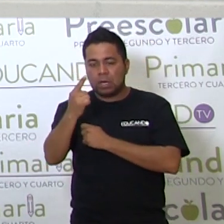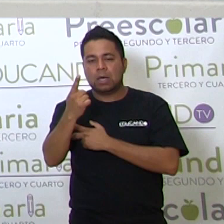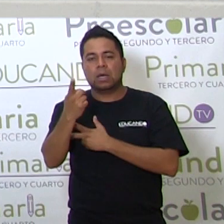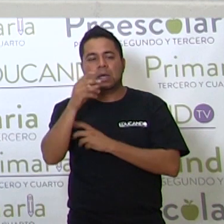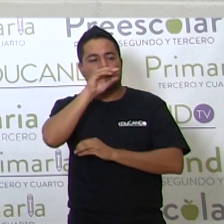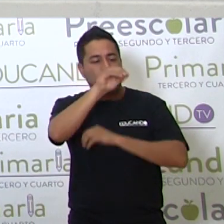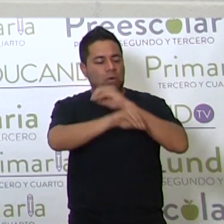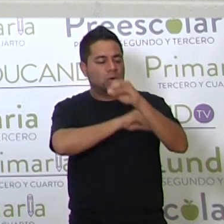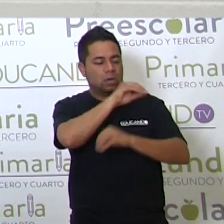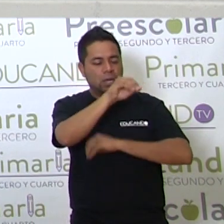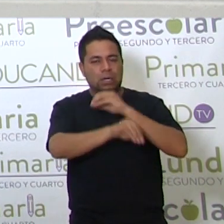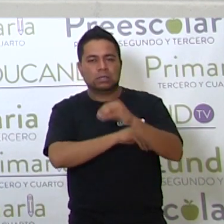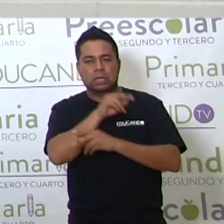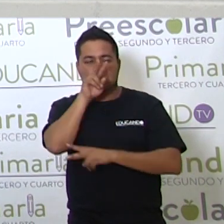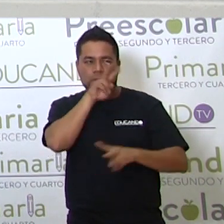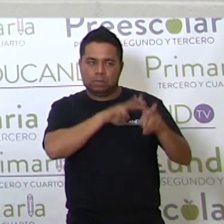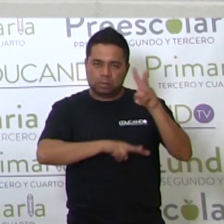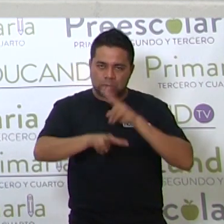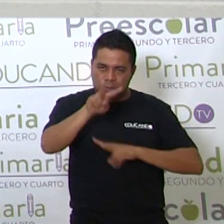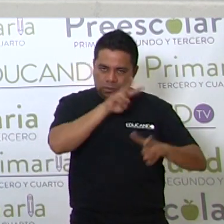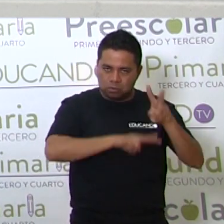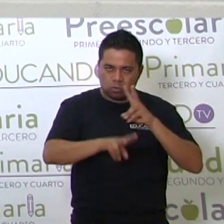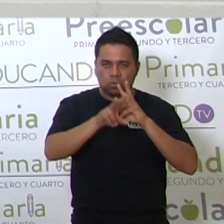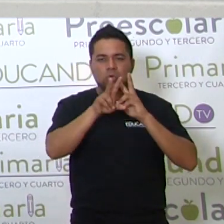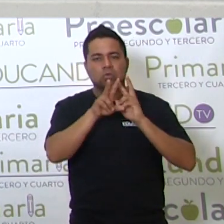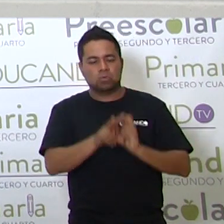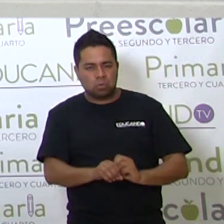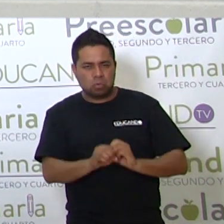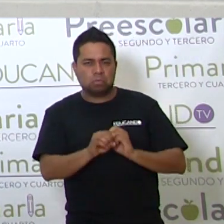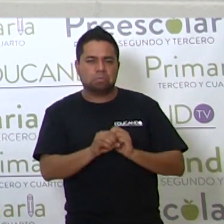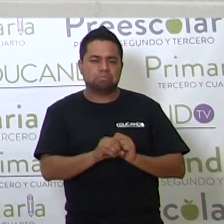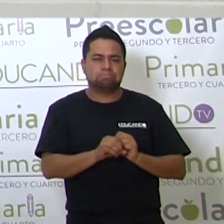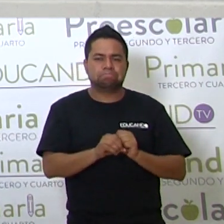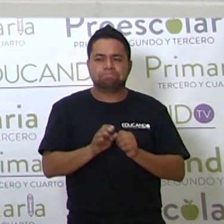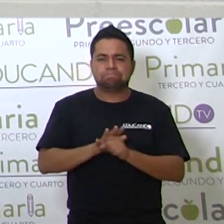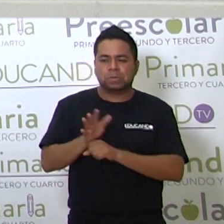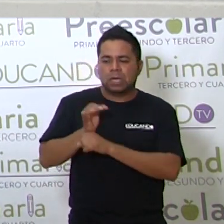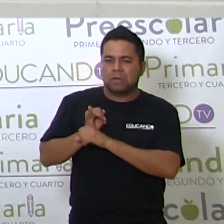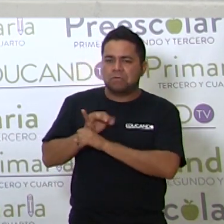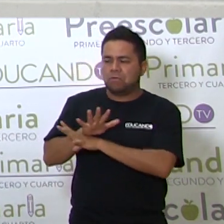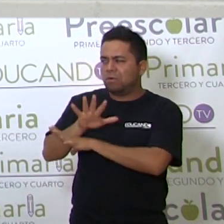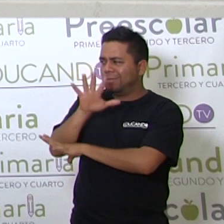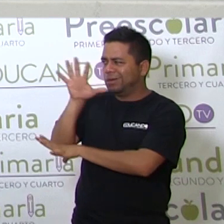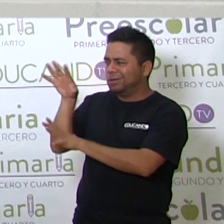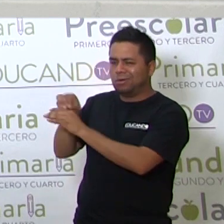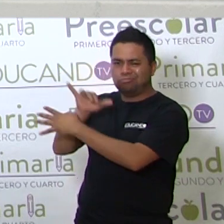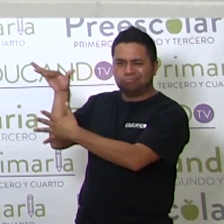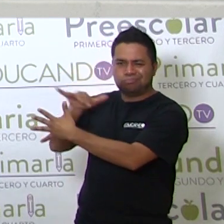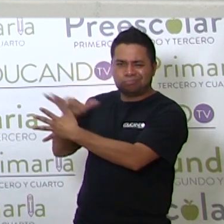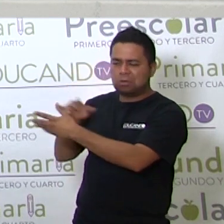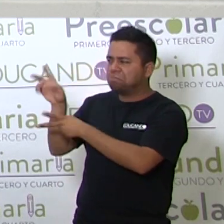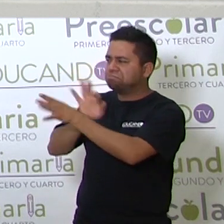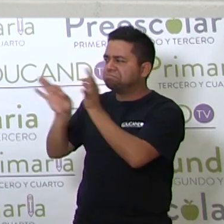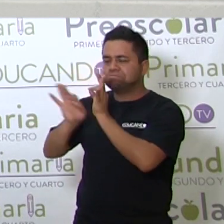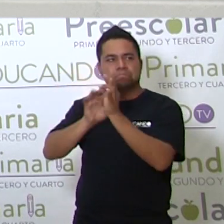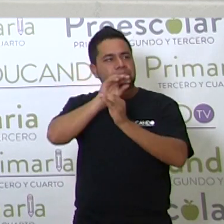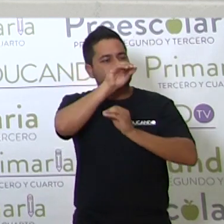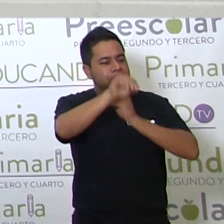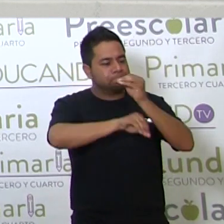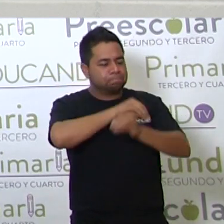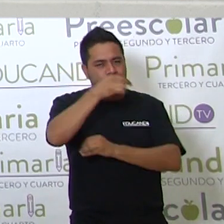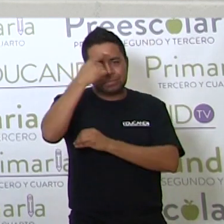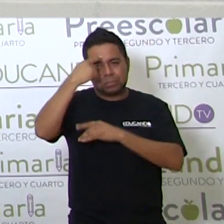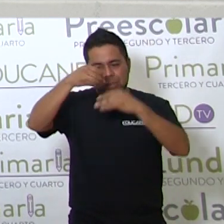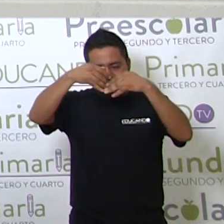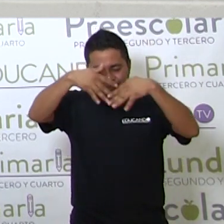visualmente o gráficamente la información. También es una manera de jerarquizar